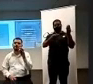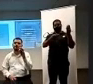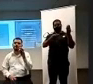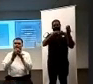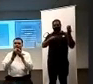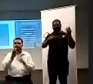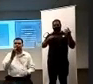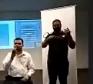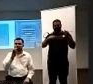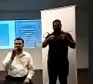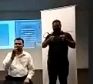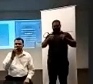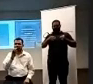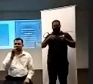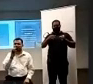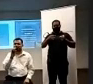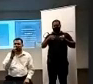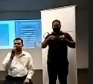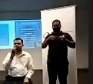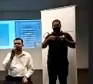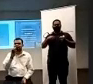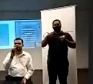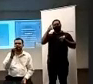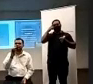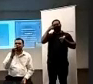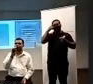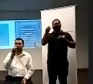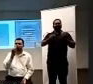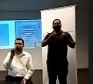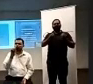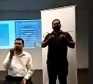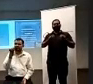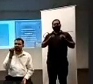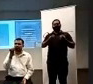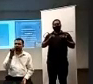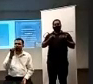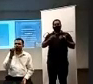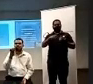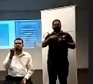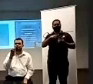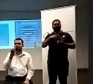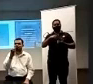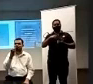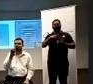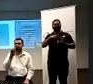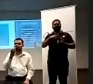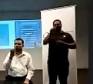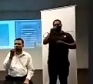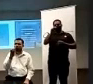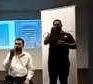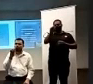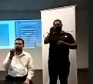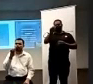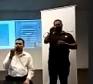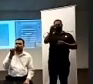de cómo la persona de la inaccesibilidad sobre los test rápidos que se venían.